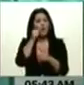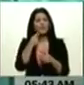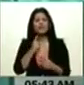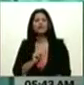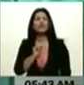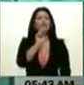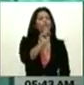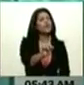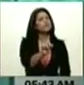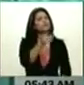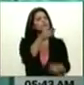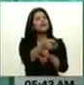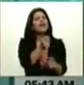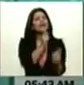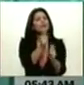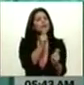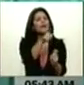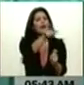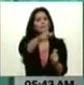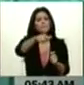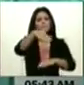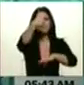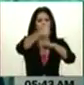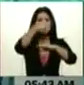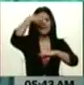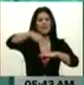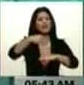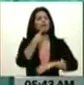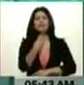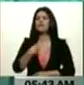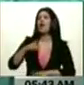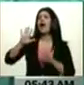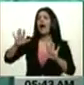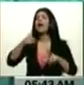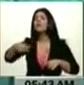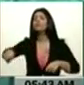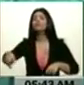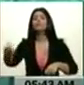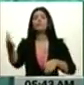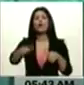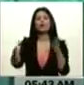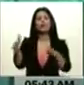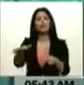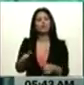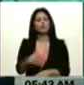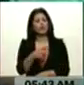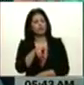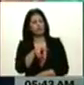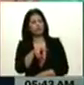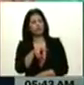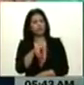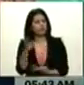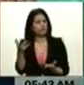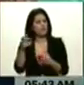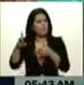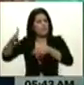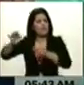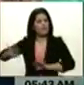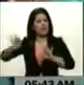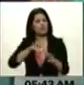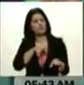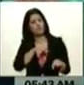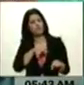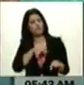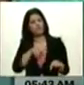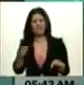¿Cómo sabían los militares golpistas que iban a matar a un gentío? Pues, ¿quién puso los francotiradores y quién empezó a disparar? Y Leopoldo salió envalentonadito,